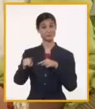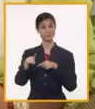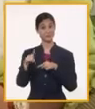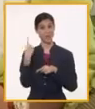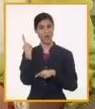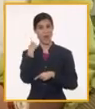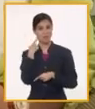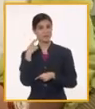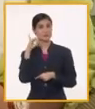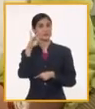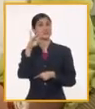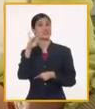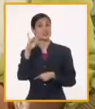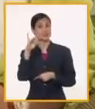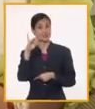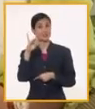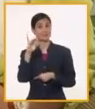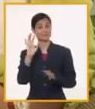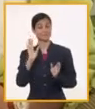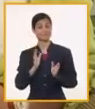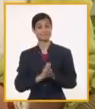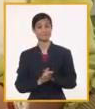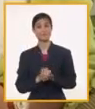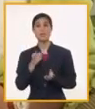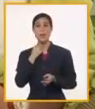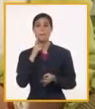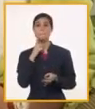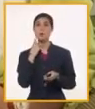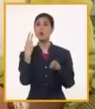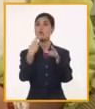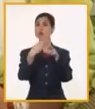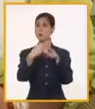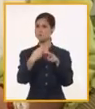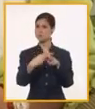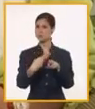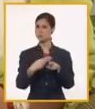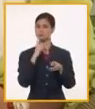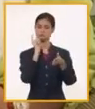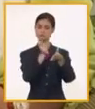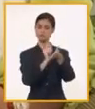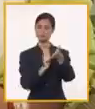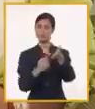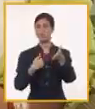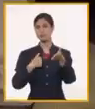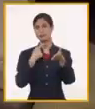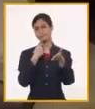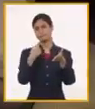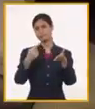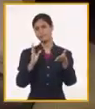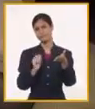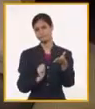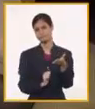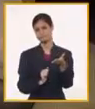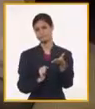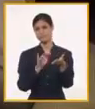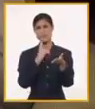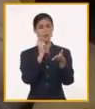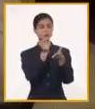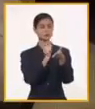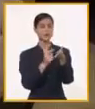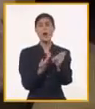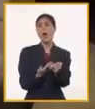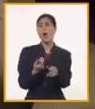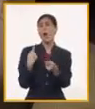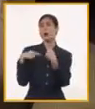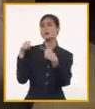años aquí. Pero usted decía que hay nombres que usted quiere mencionar. Bueno, yo los tengo aquí, ayer me puse a pensar para que no se